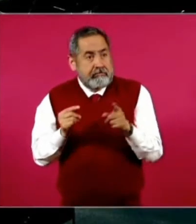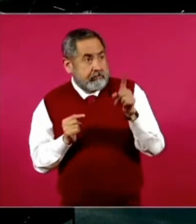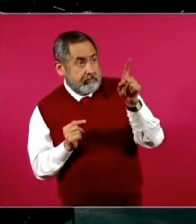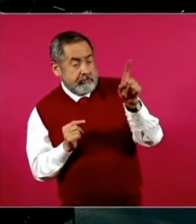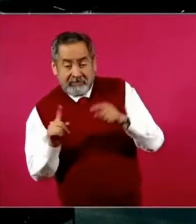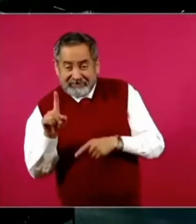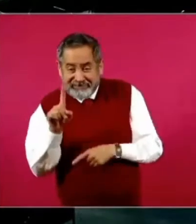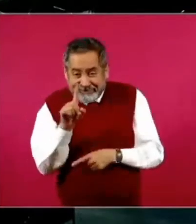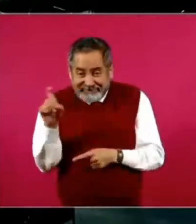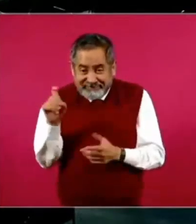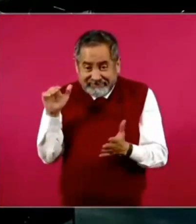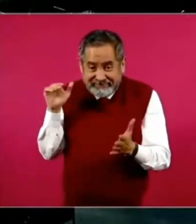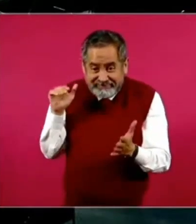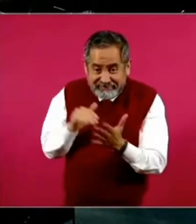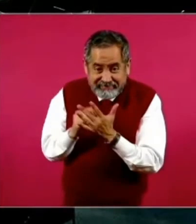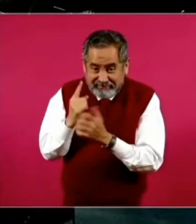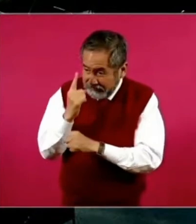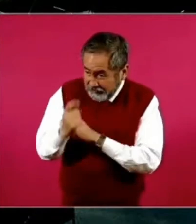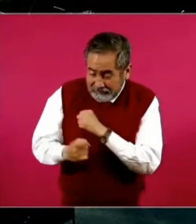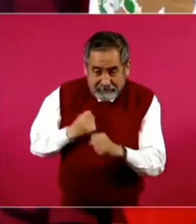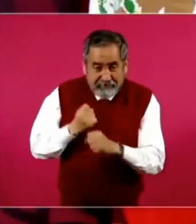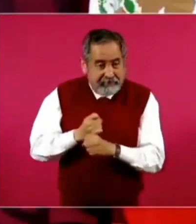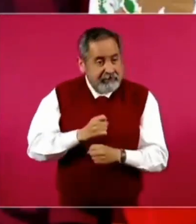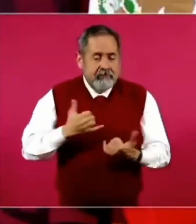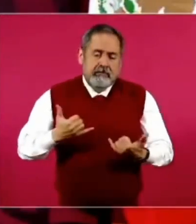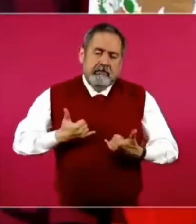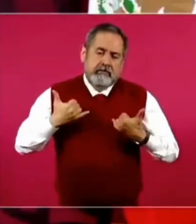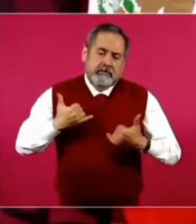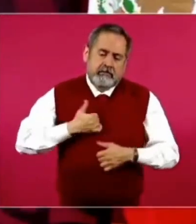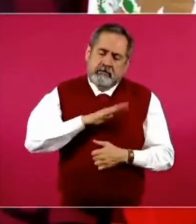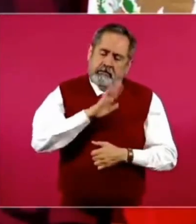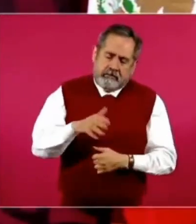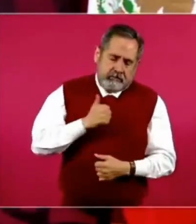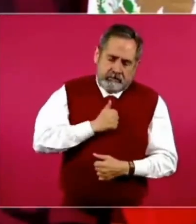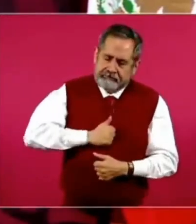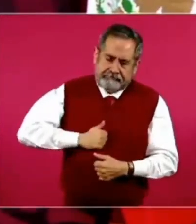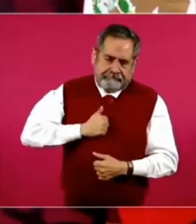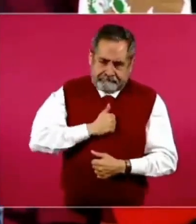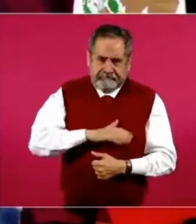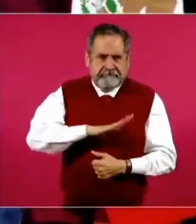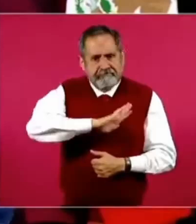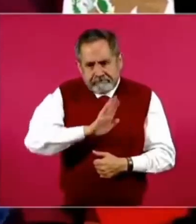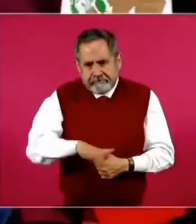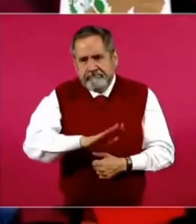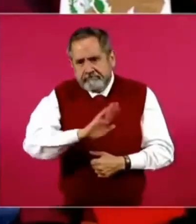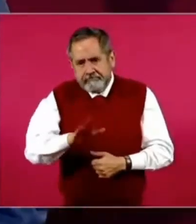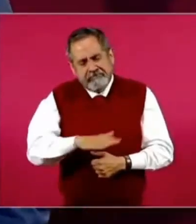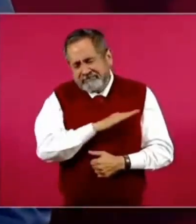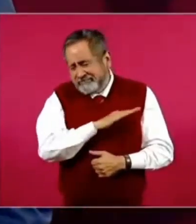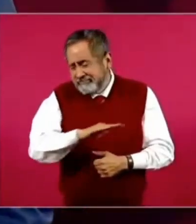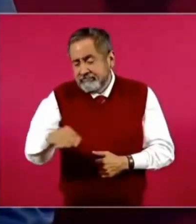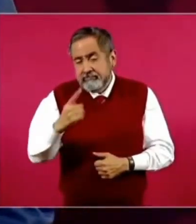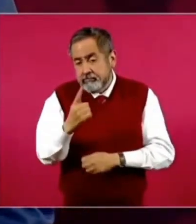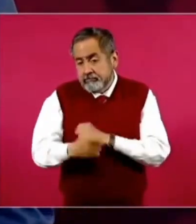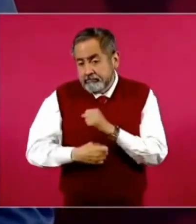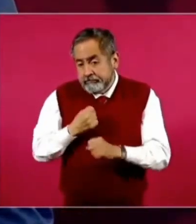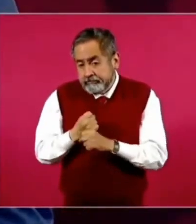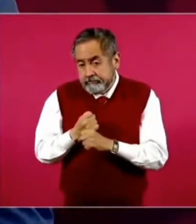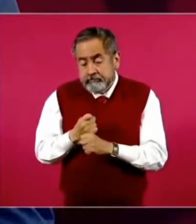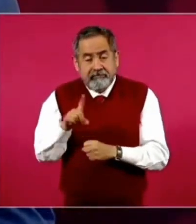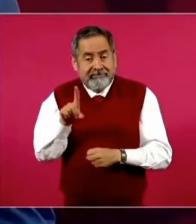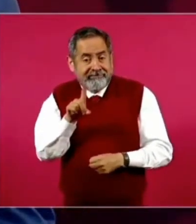100,000 jóvenes que lamentablemente mueren al año en Estados